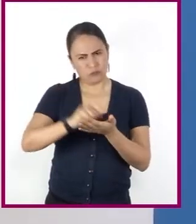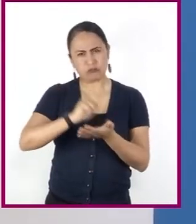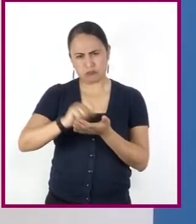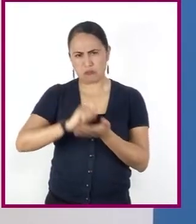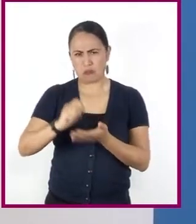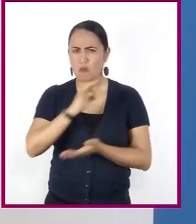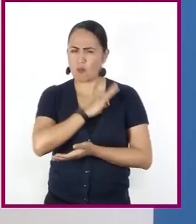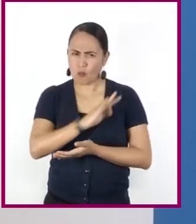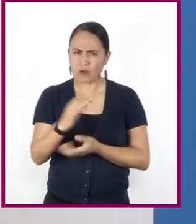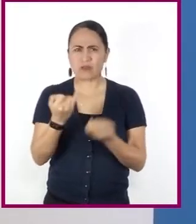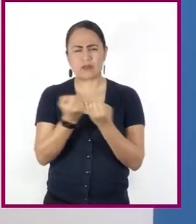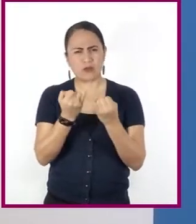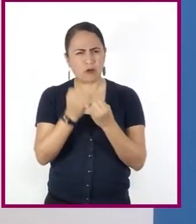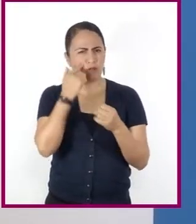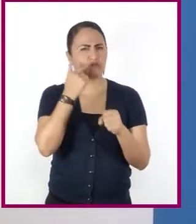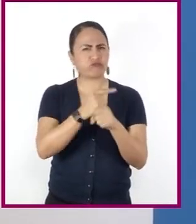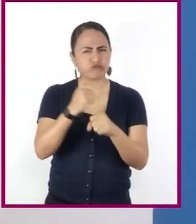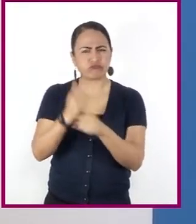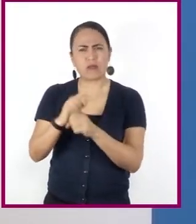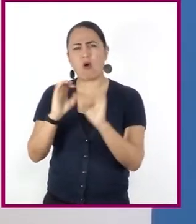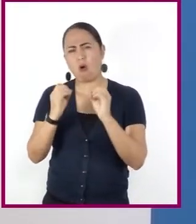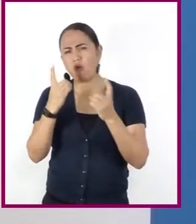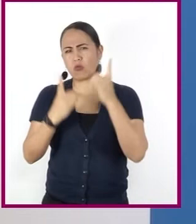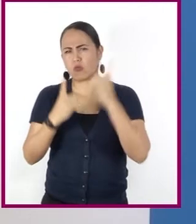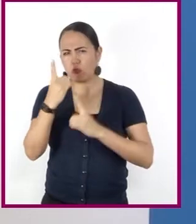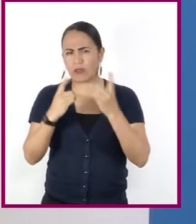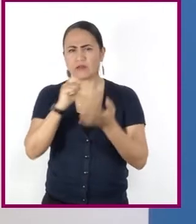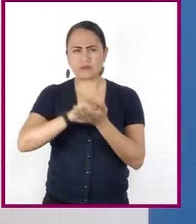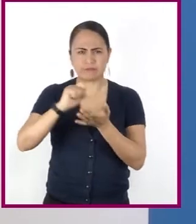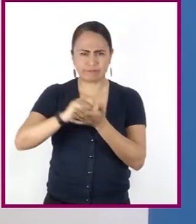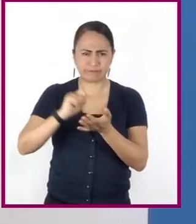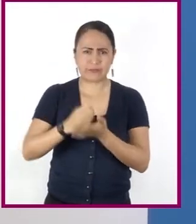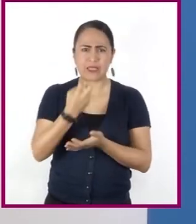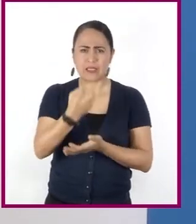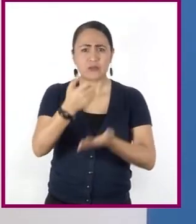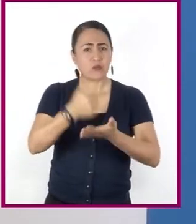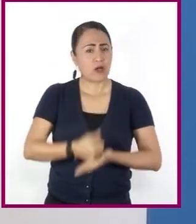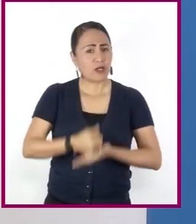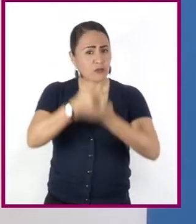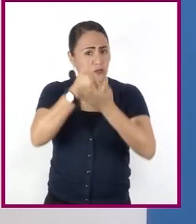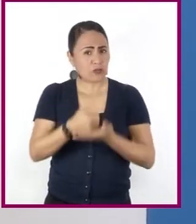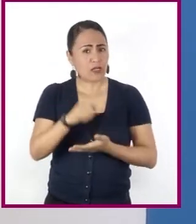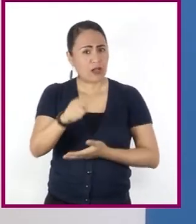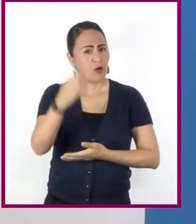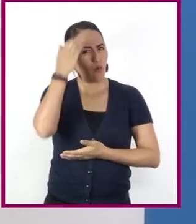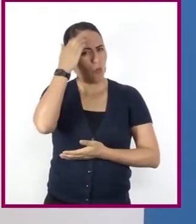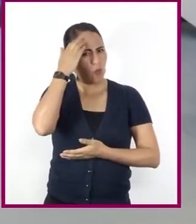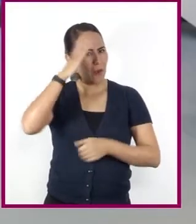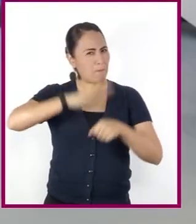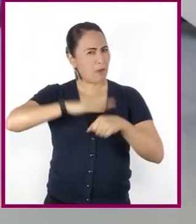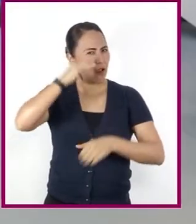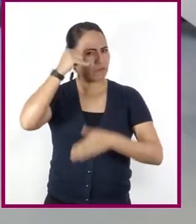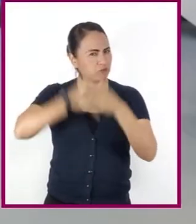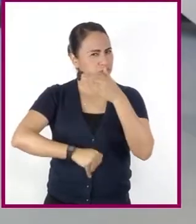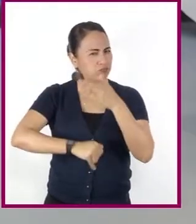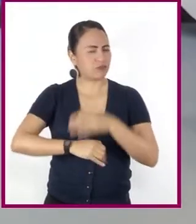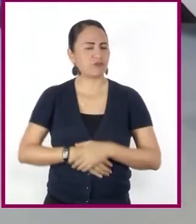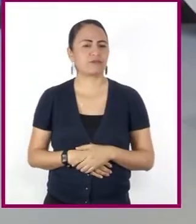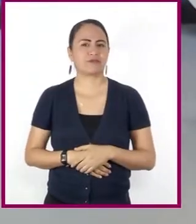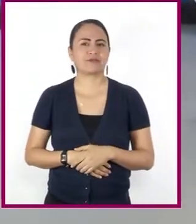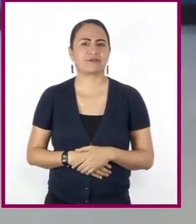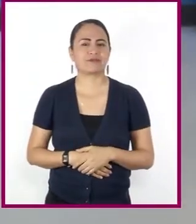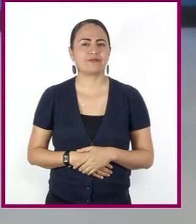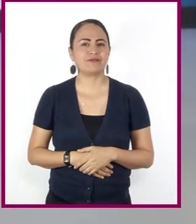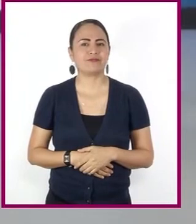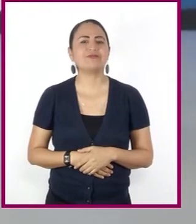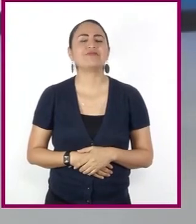así como de sus hallazgos y de sus dudas. Eso les ayudará a fortalecer sus conocimientos. Ahora sí,